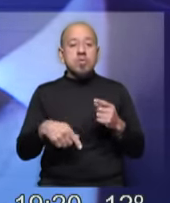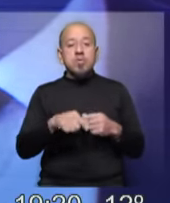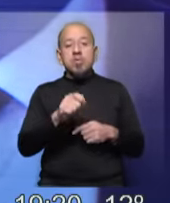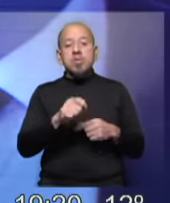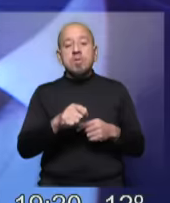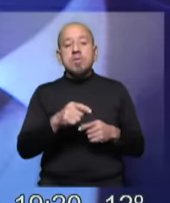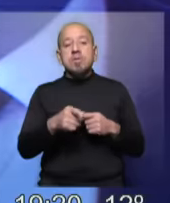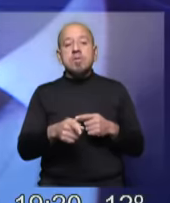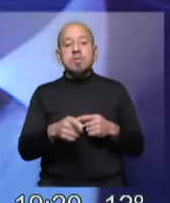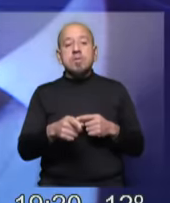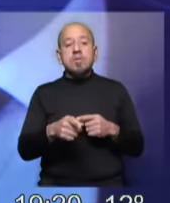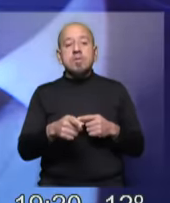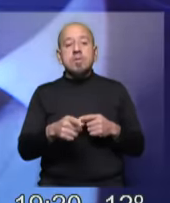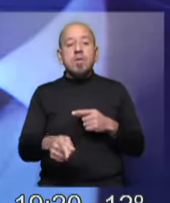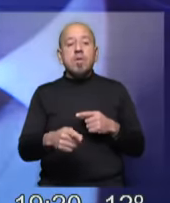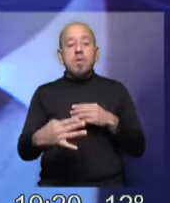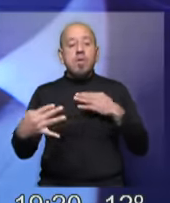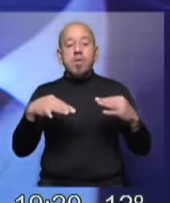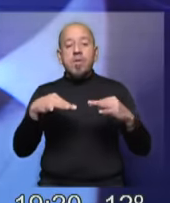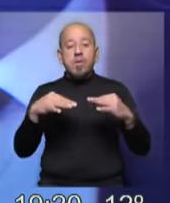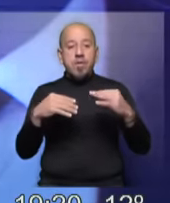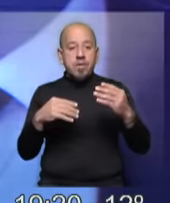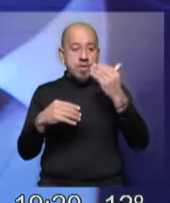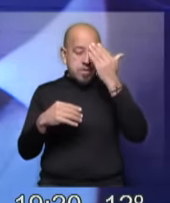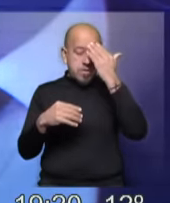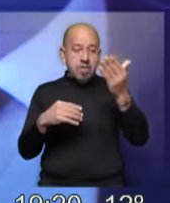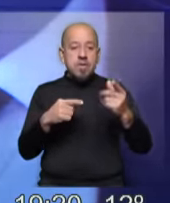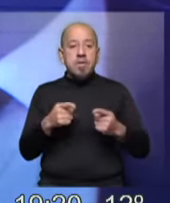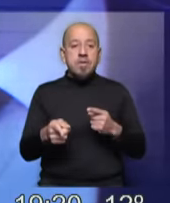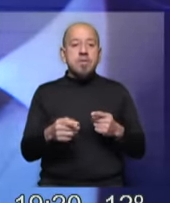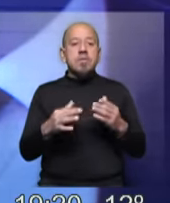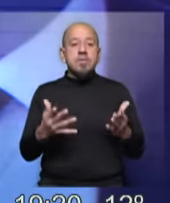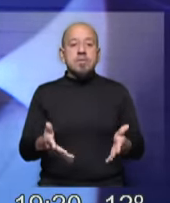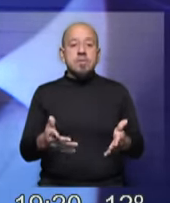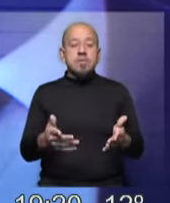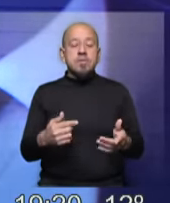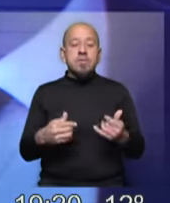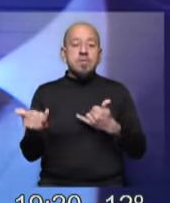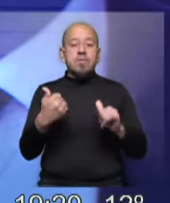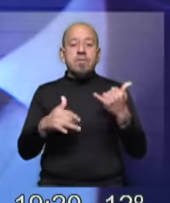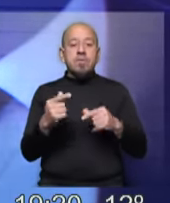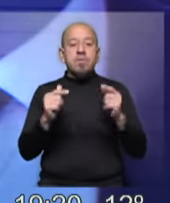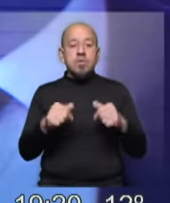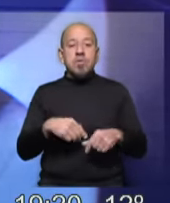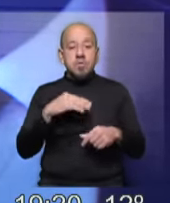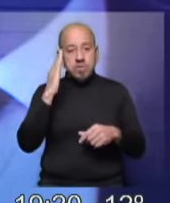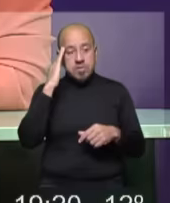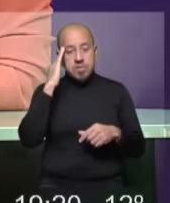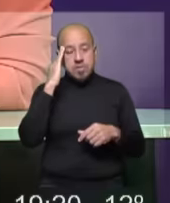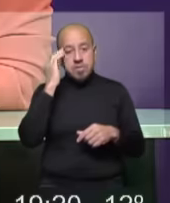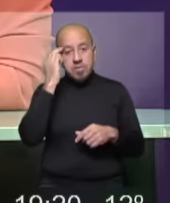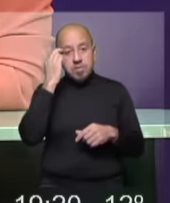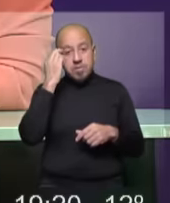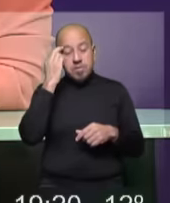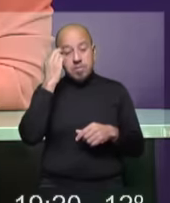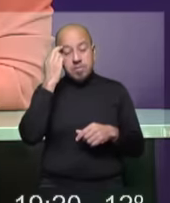partir de la justicia llega a la oposición de gobierno, es decir, el Frente Amplio, y divulgan esta información que hoy en día conocemos, estos chats. Ha habido,